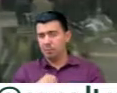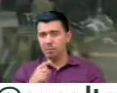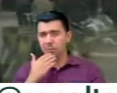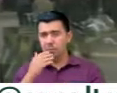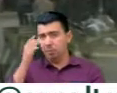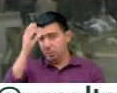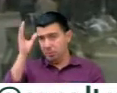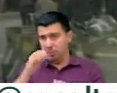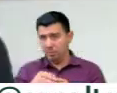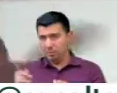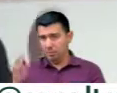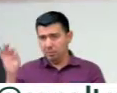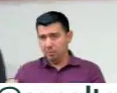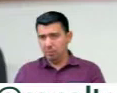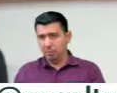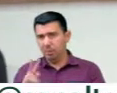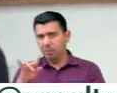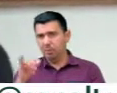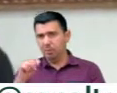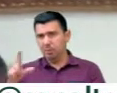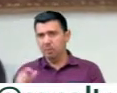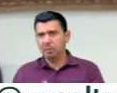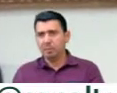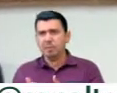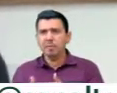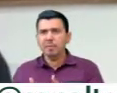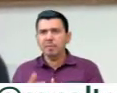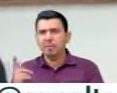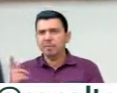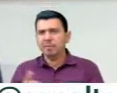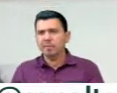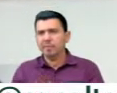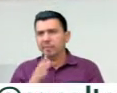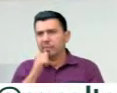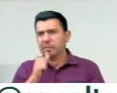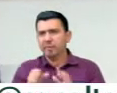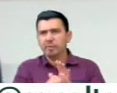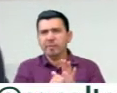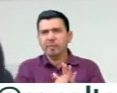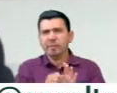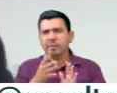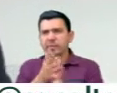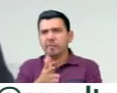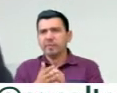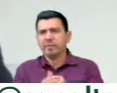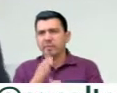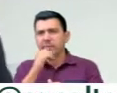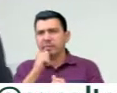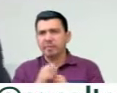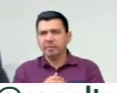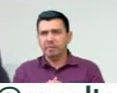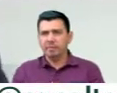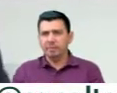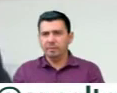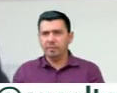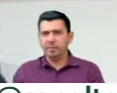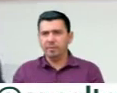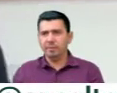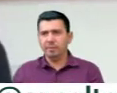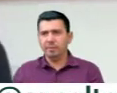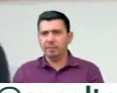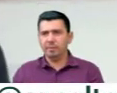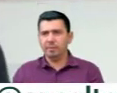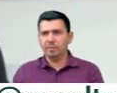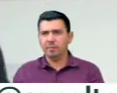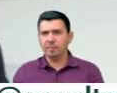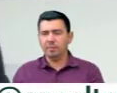de Seguridad Vial. Aparte de ello, no hay ningún tipo de señalización o de información donde están